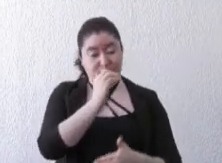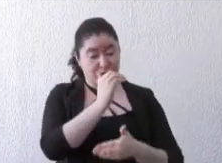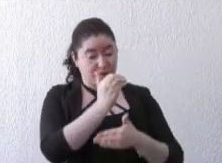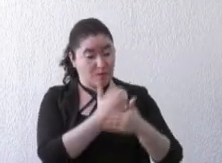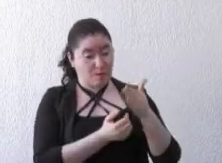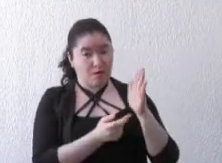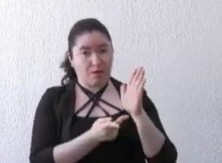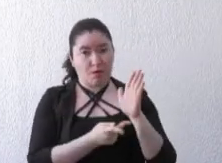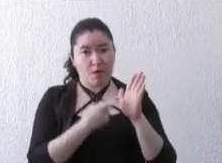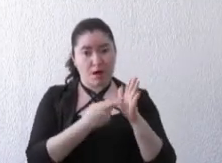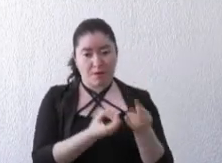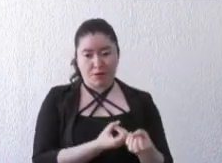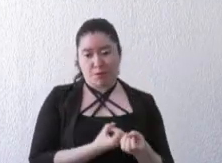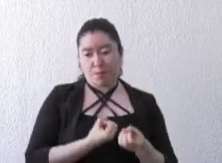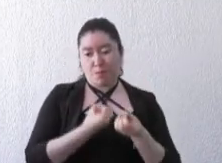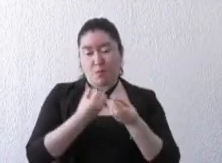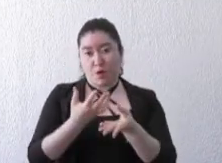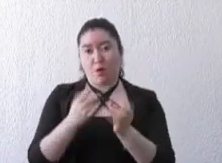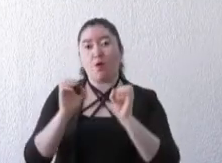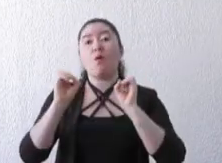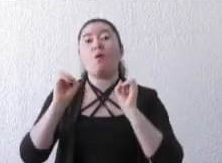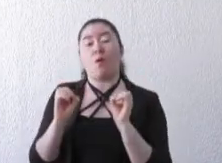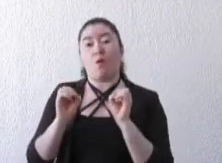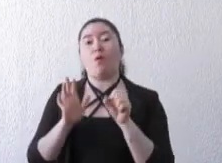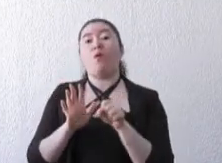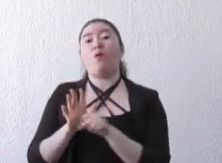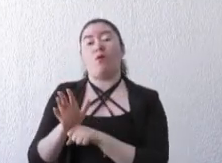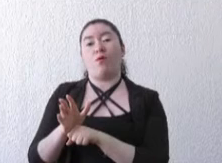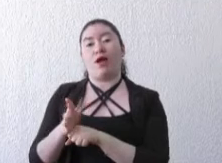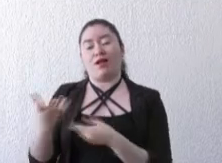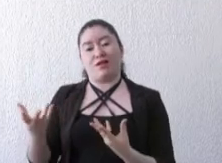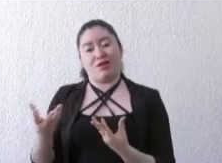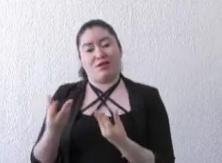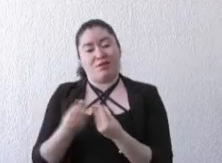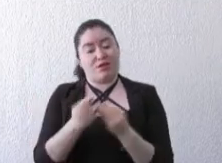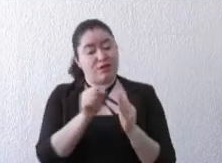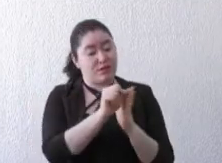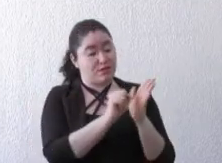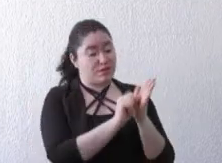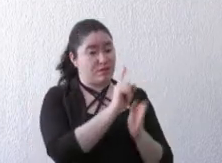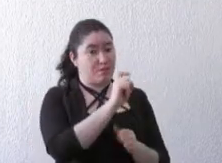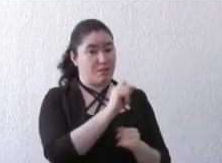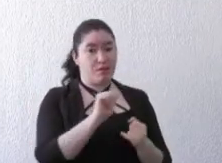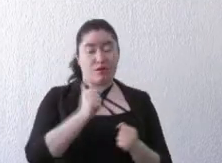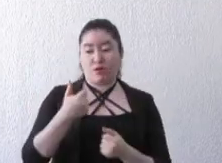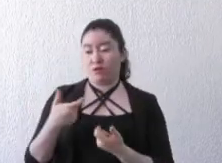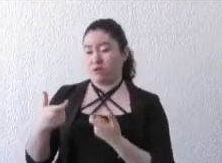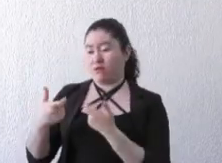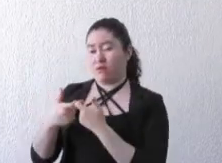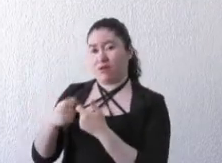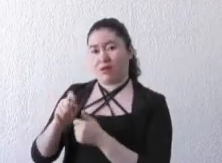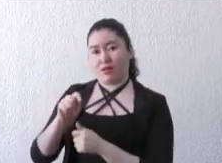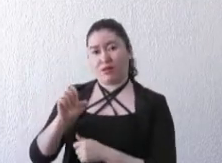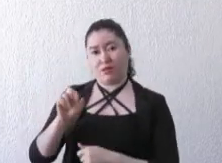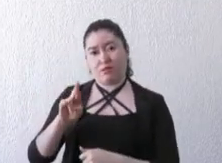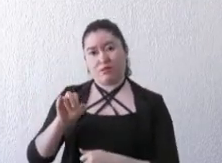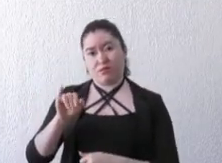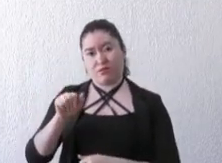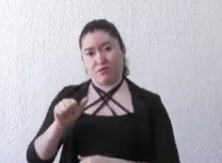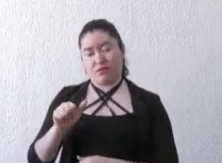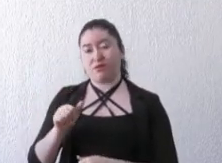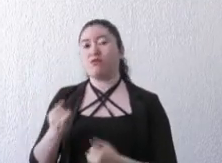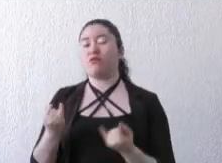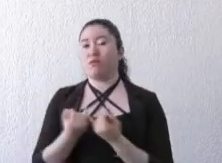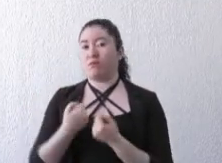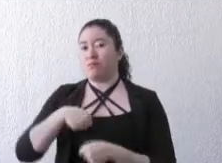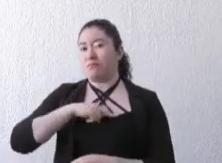estas empresas o trabajarlo en una combinación de Sistema de Aguas y la Tesorería, y consideramos que es